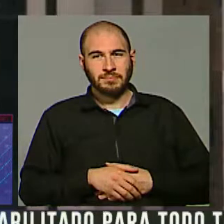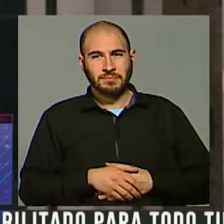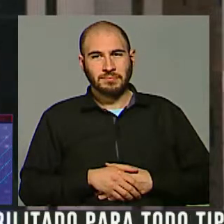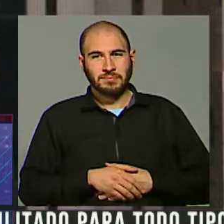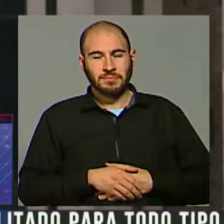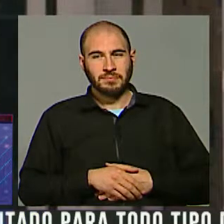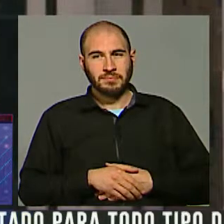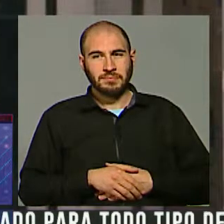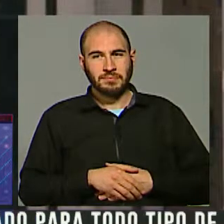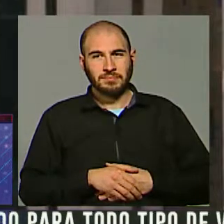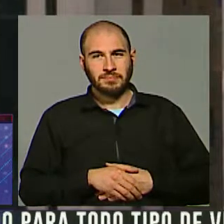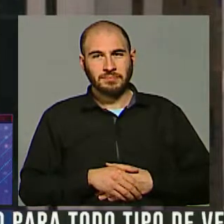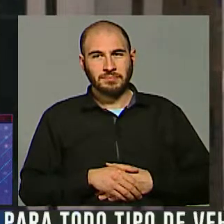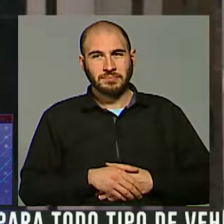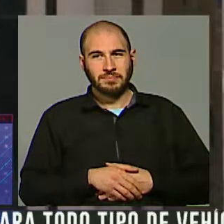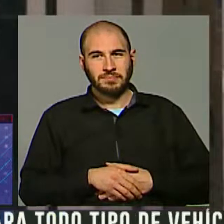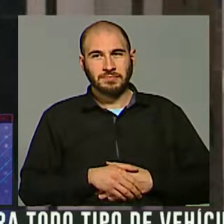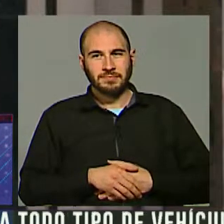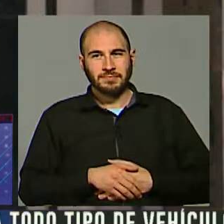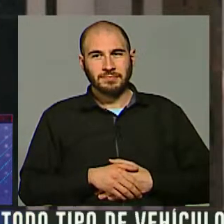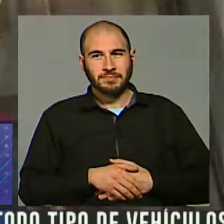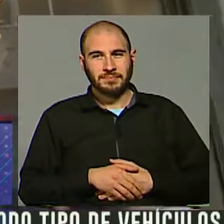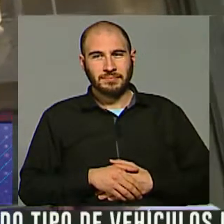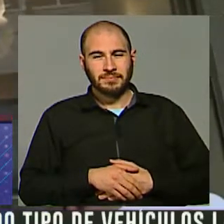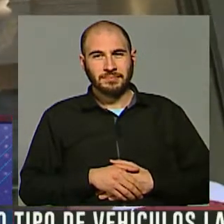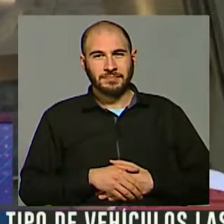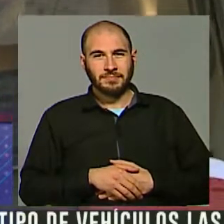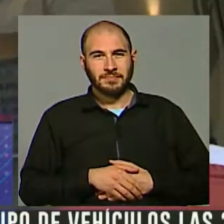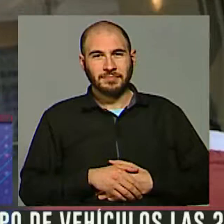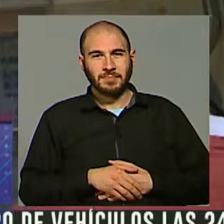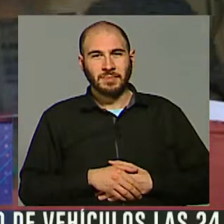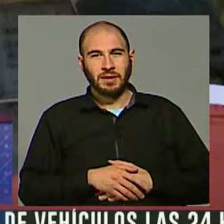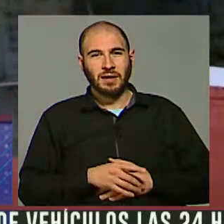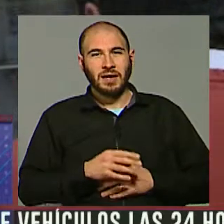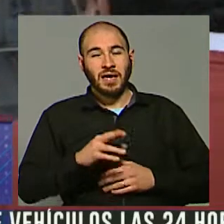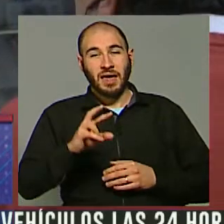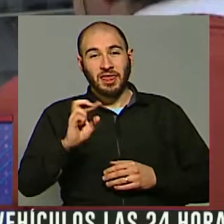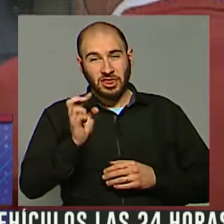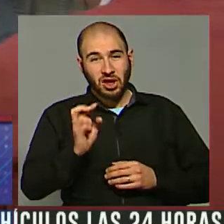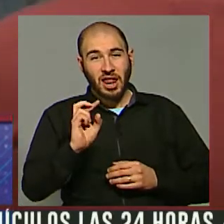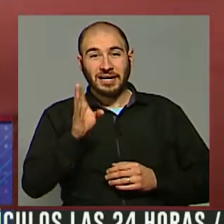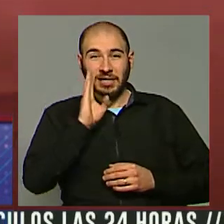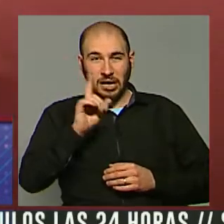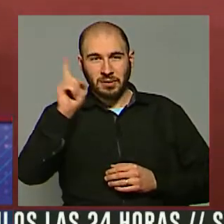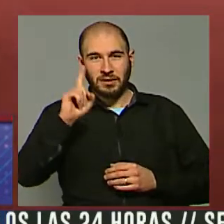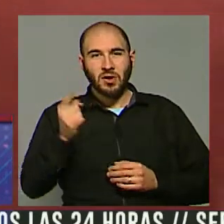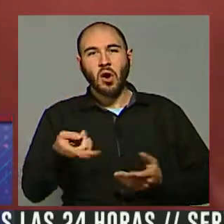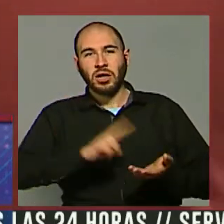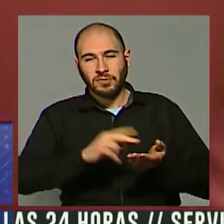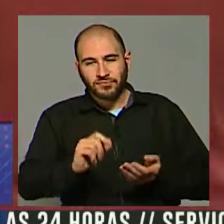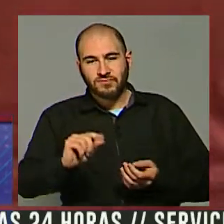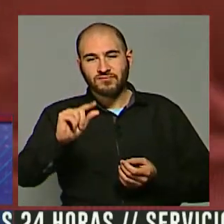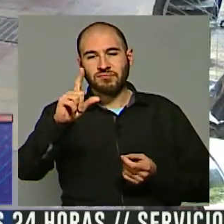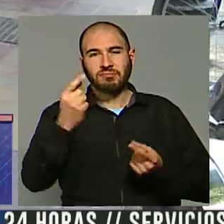Supermartes, el dólar subió 16 centavos en bancos de la City. La divisa estadounidense retomó el alza